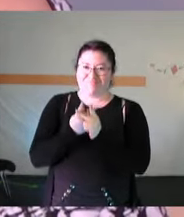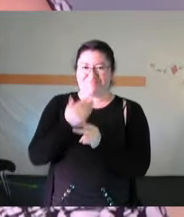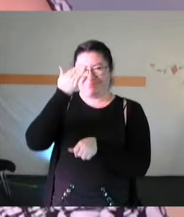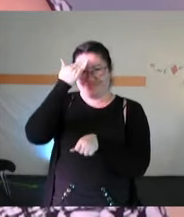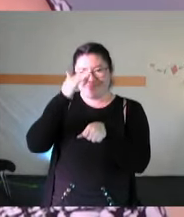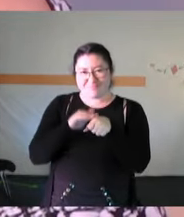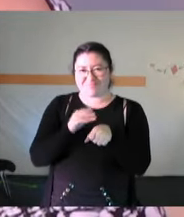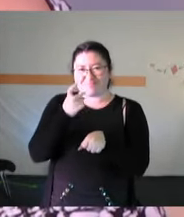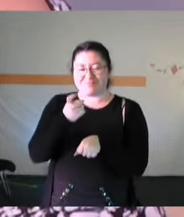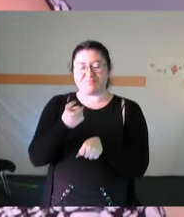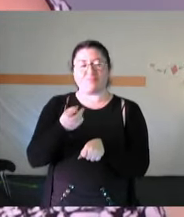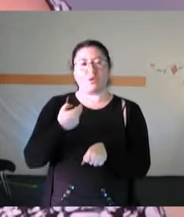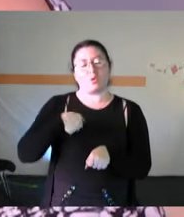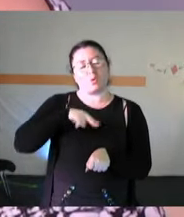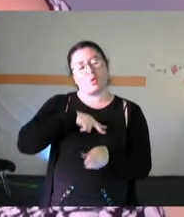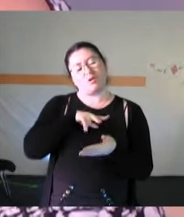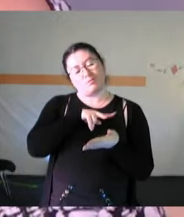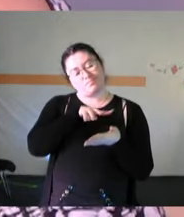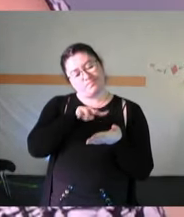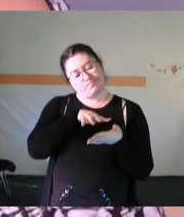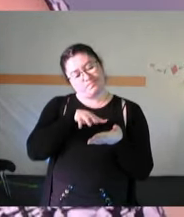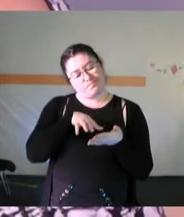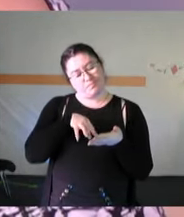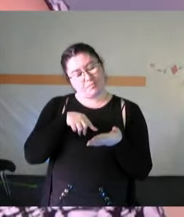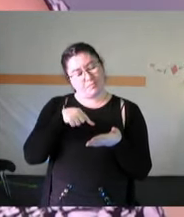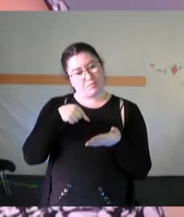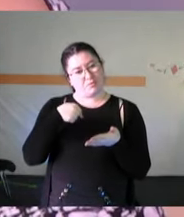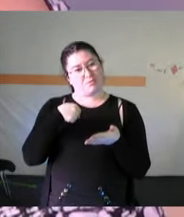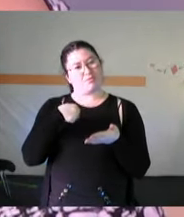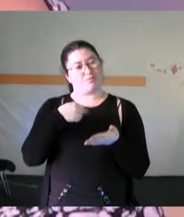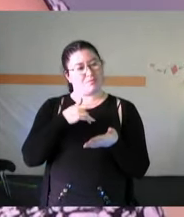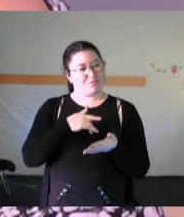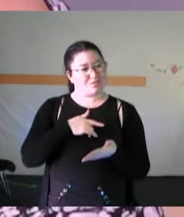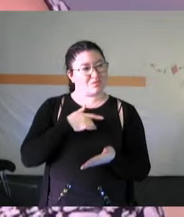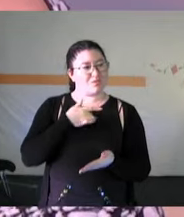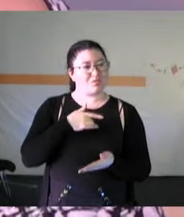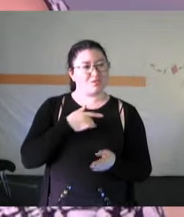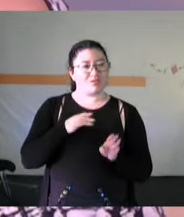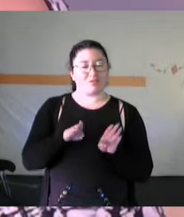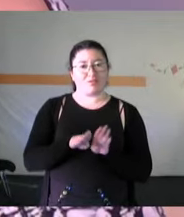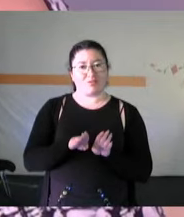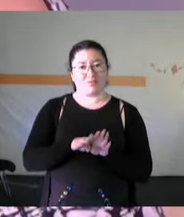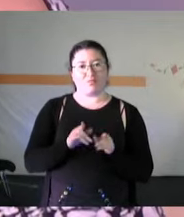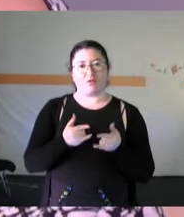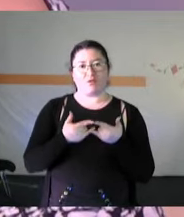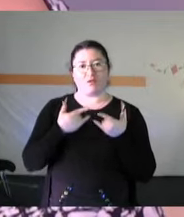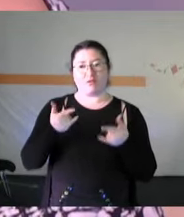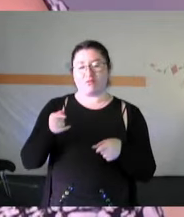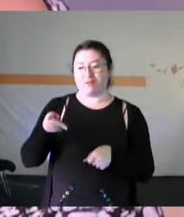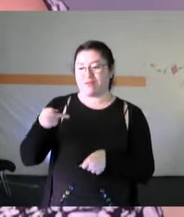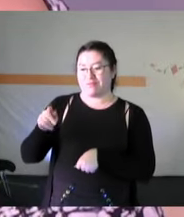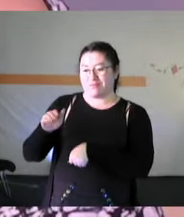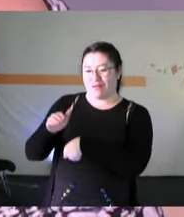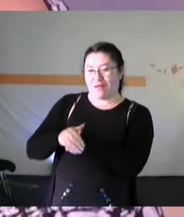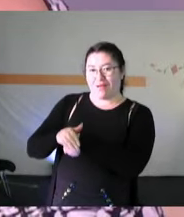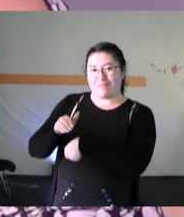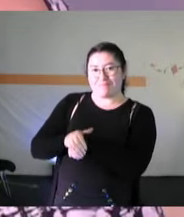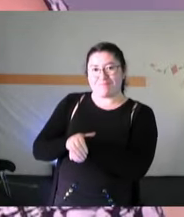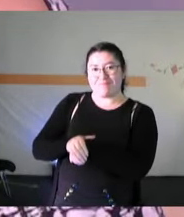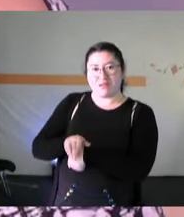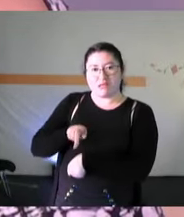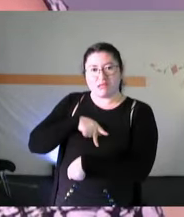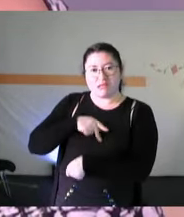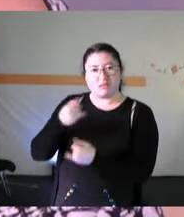y pues parecía que leía, cuando estaba leyendo el cuento, que estaba, parecía que la historia de una amiga mía muy cercana lo había escrito, era su